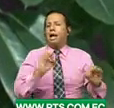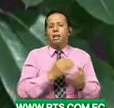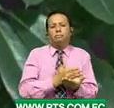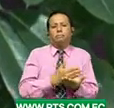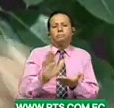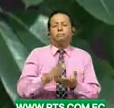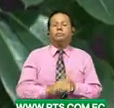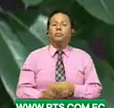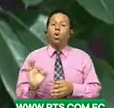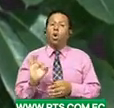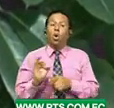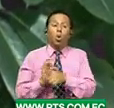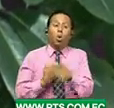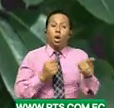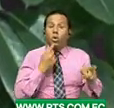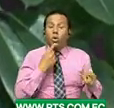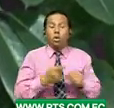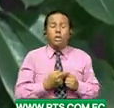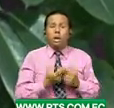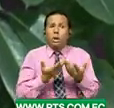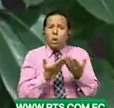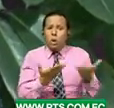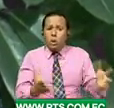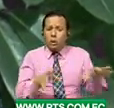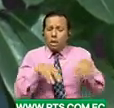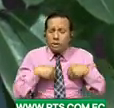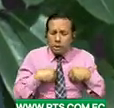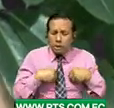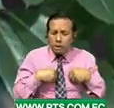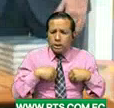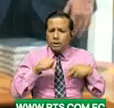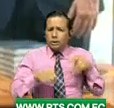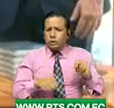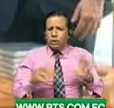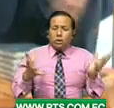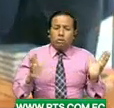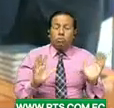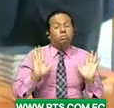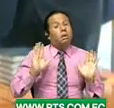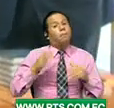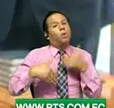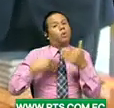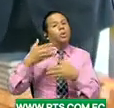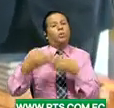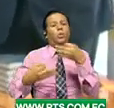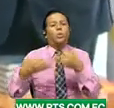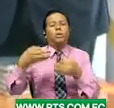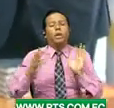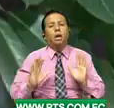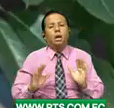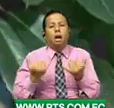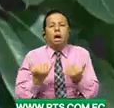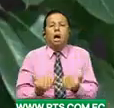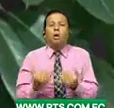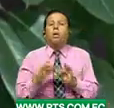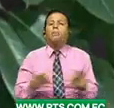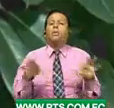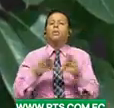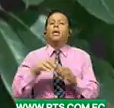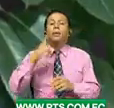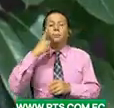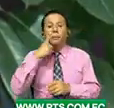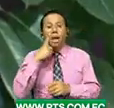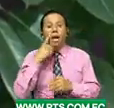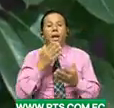la herencia con beneficio de inventario. Eso ya es objeto de un proceso judicial. Lo que corresponde hacer entonces ahora es identificar todos